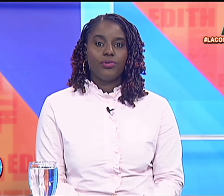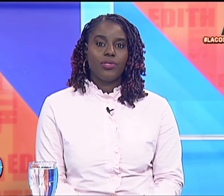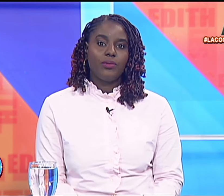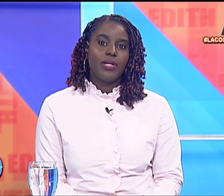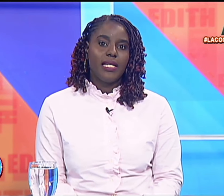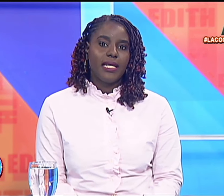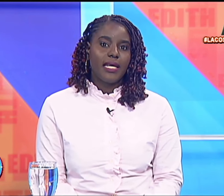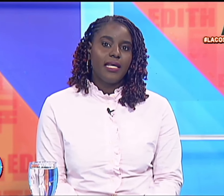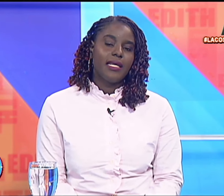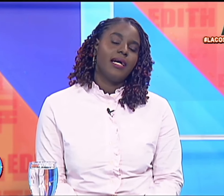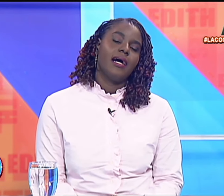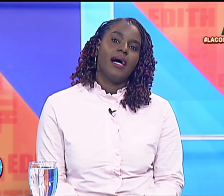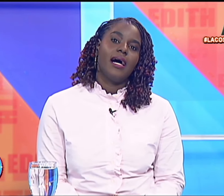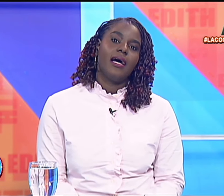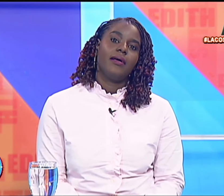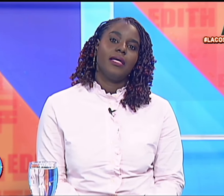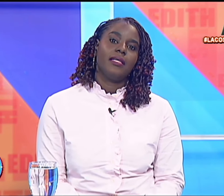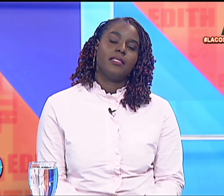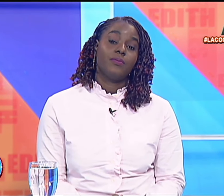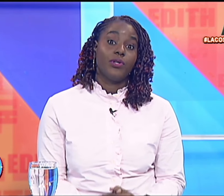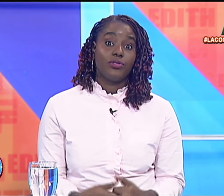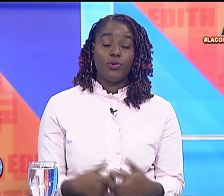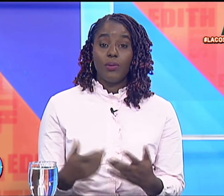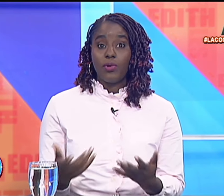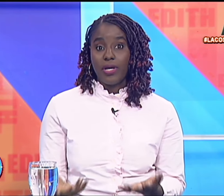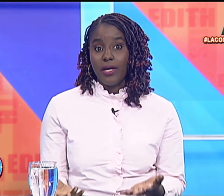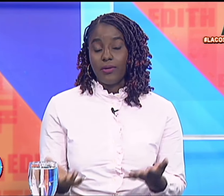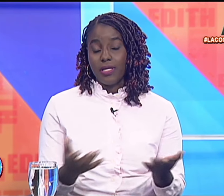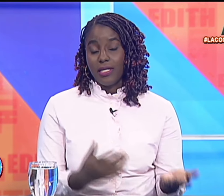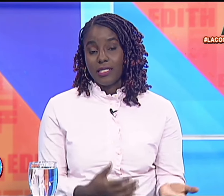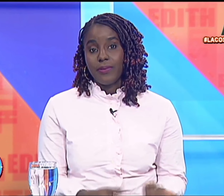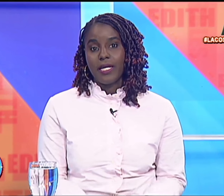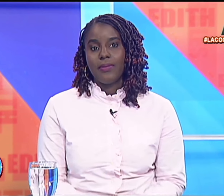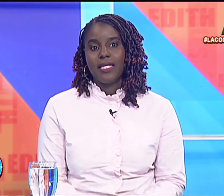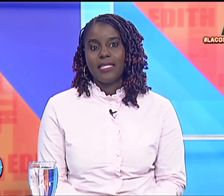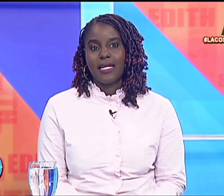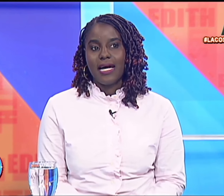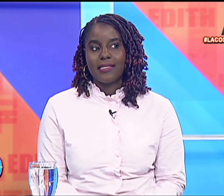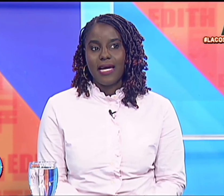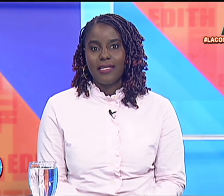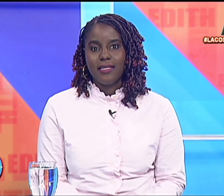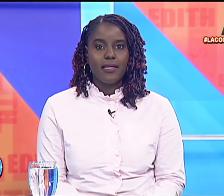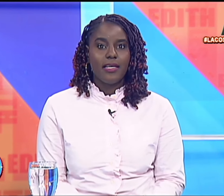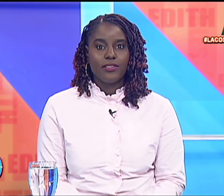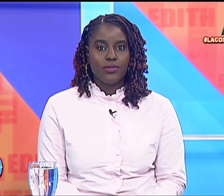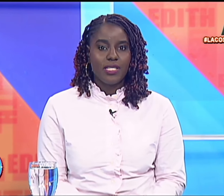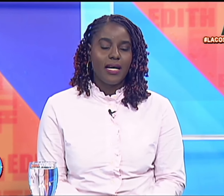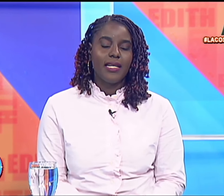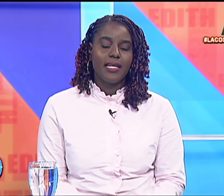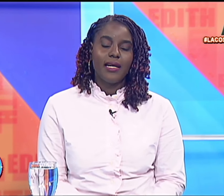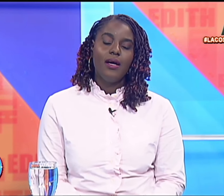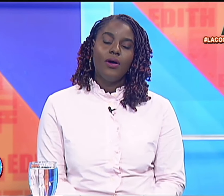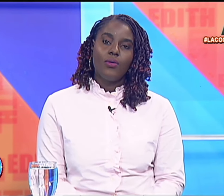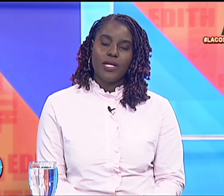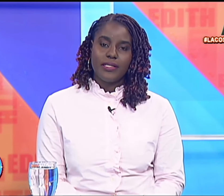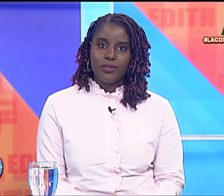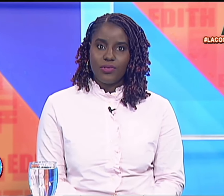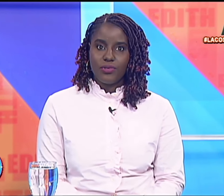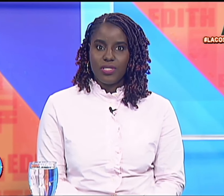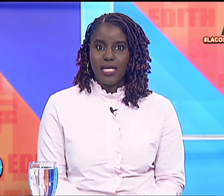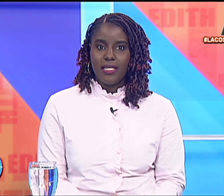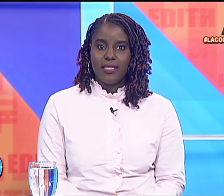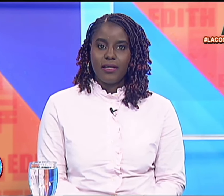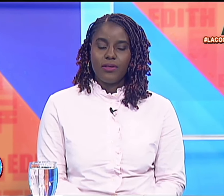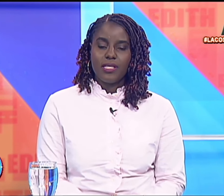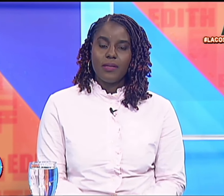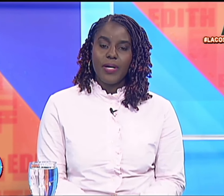dicho que un tribunal de Kenia ha dispuesto el bloqueo del despliegue militar hacia Haití, y esto ya genera una situación.